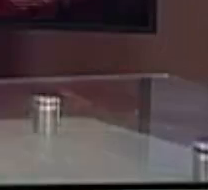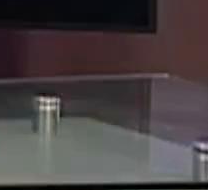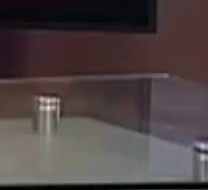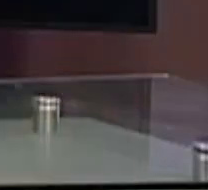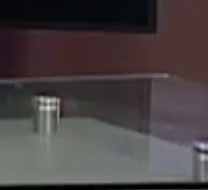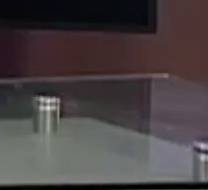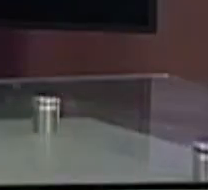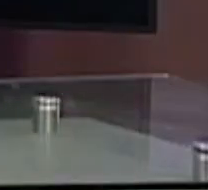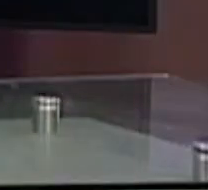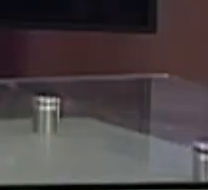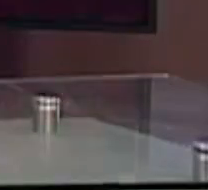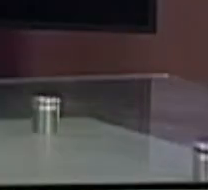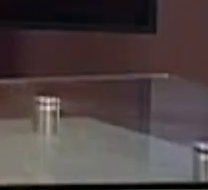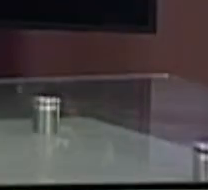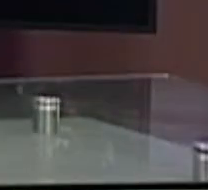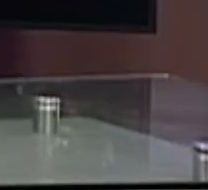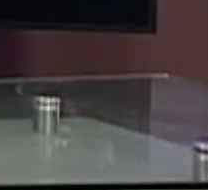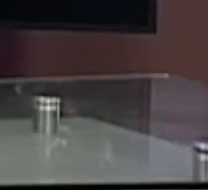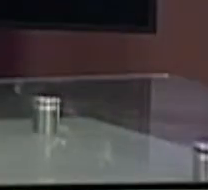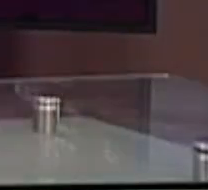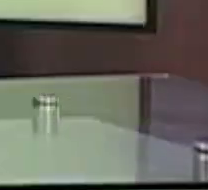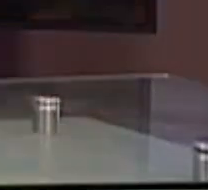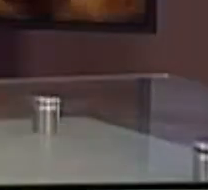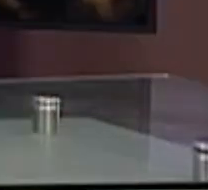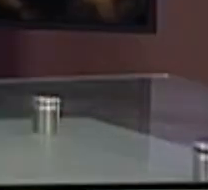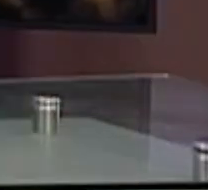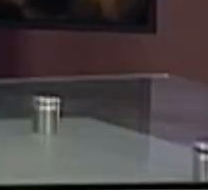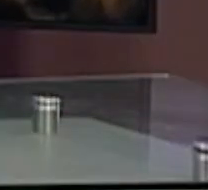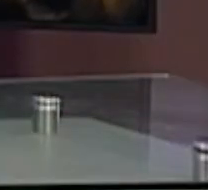Continuamos en Congreso en Regiones a través de